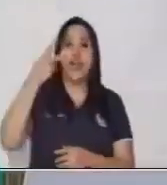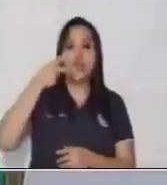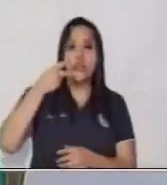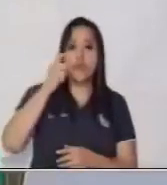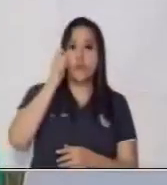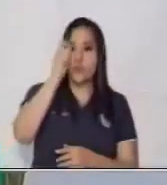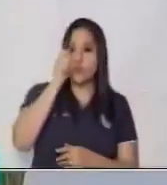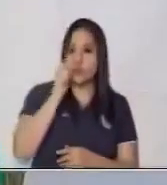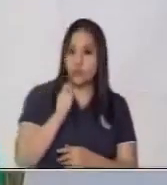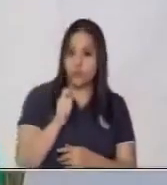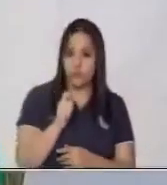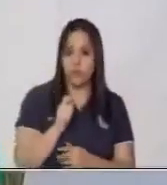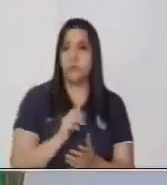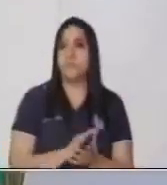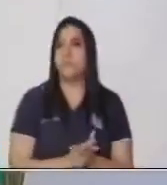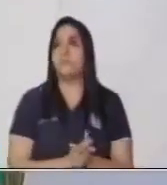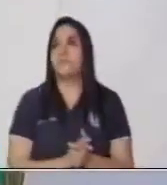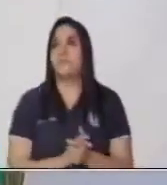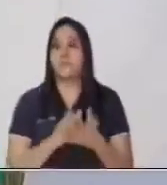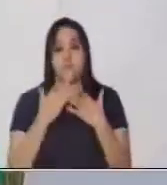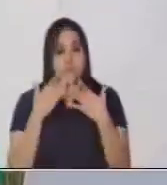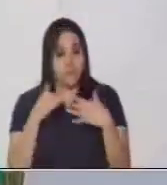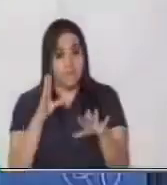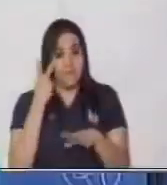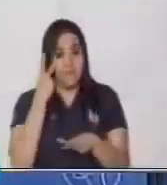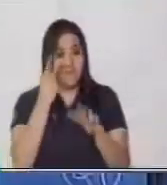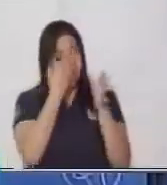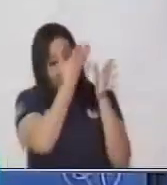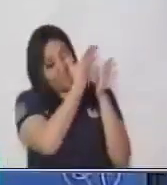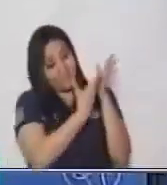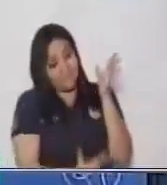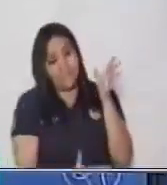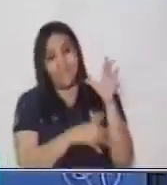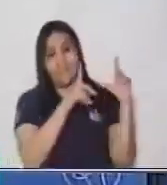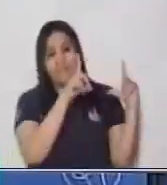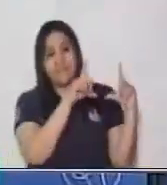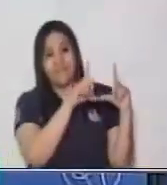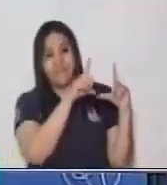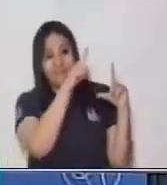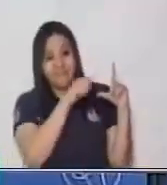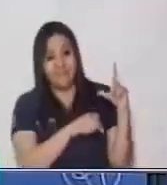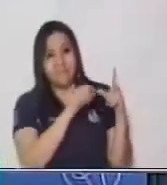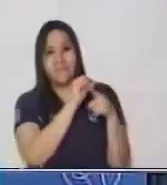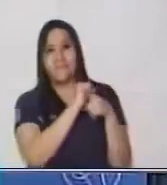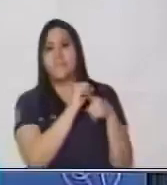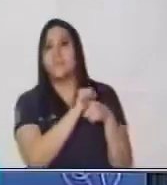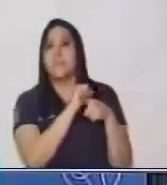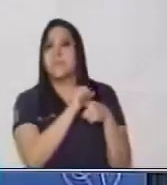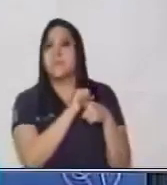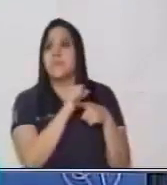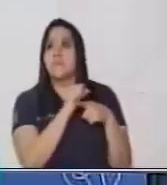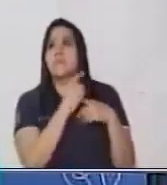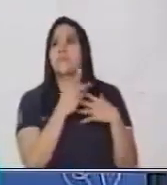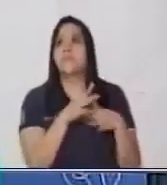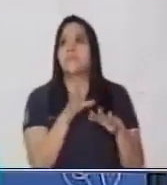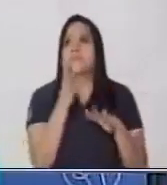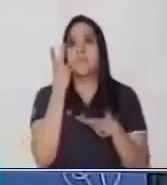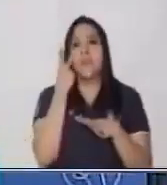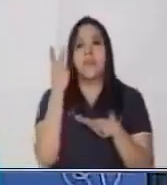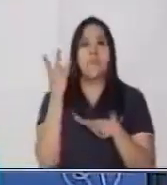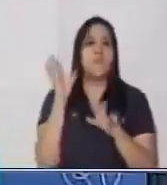puntos. Ok, ahora, ya que vimos este pequeño repaso, daremos tal vez